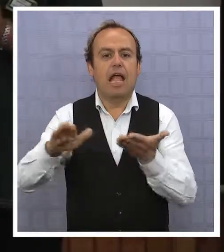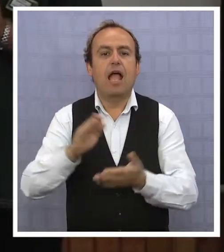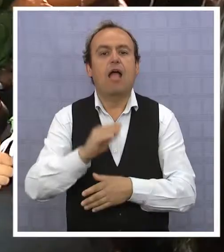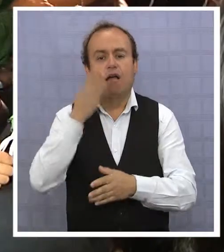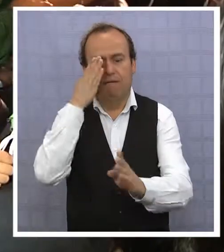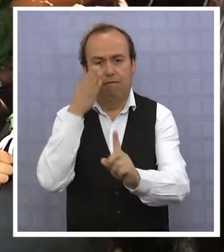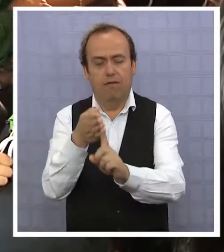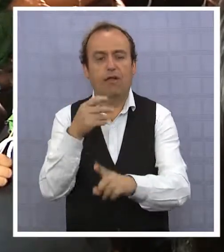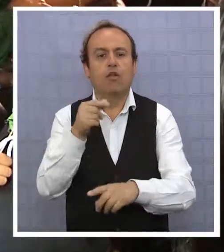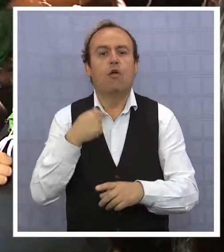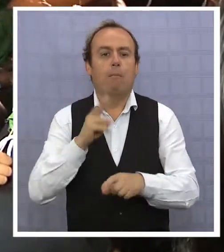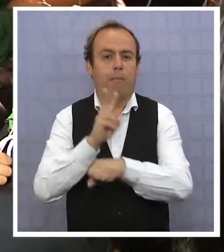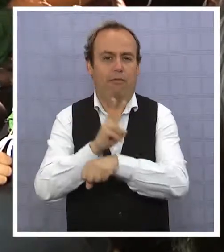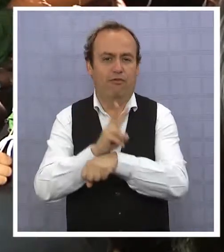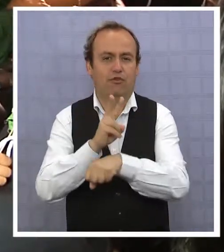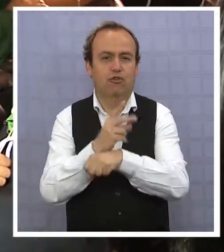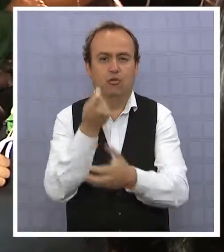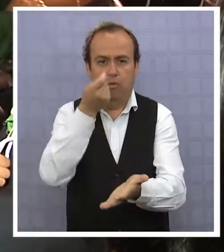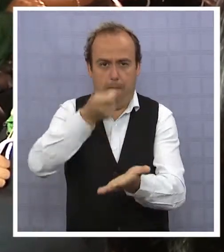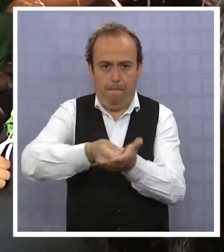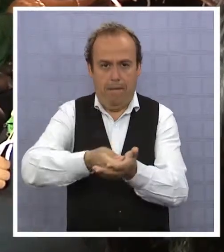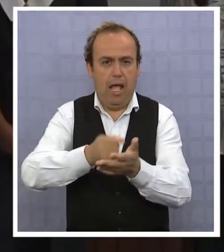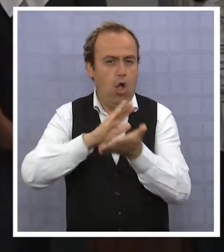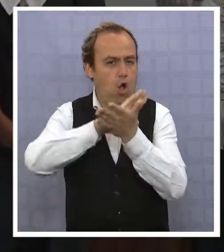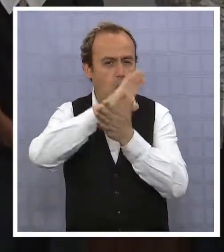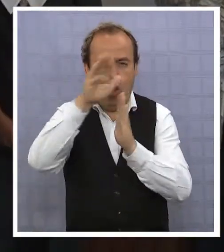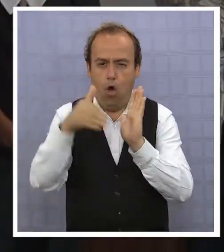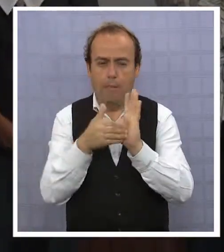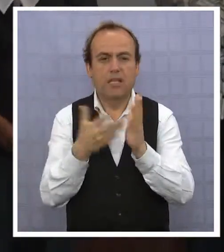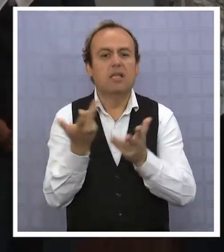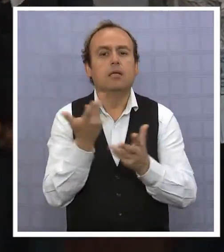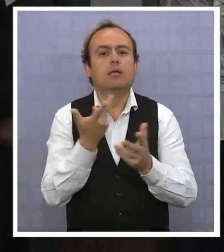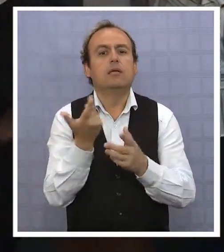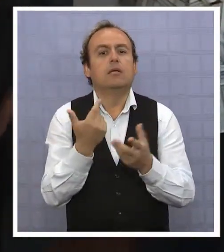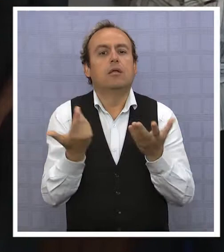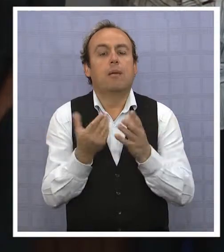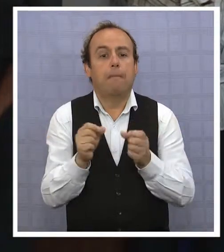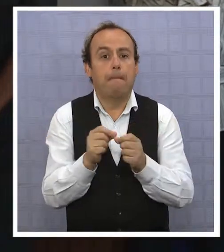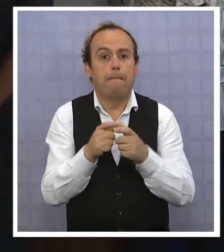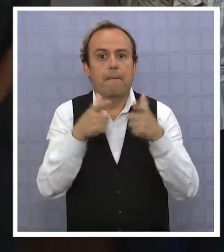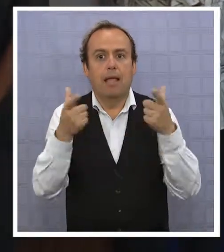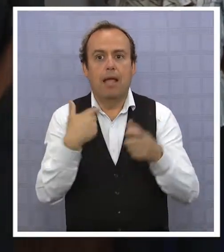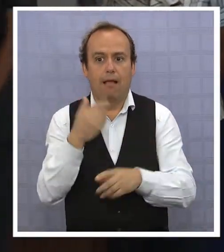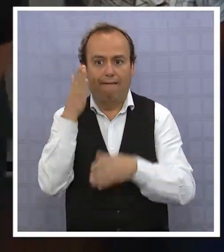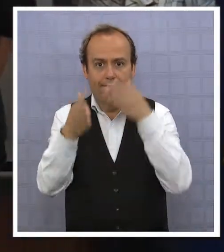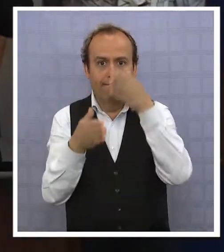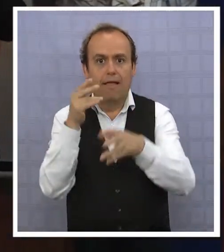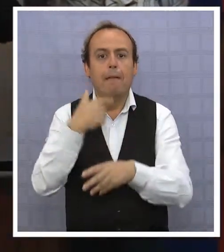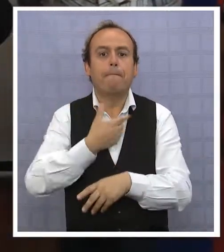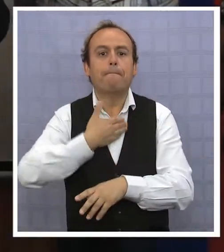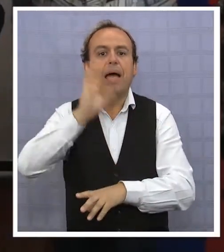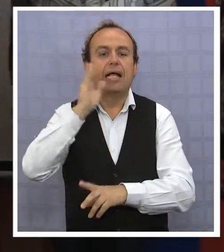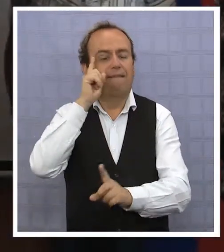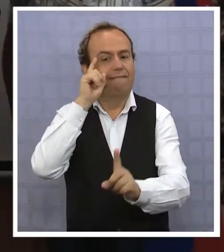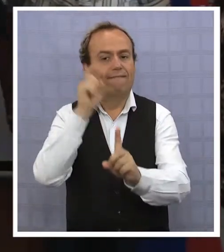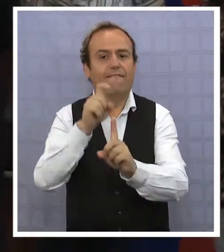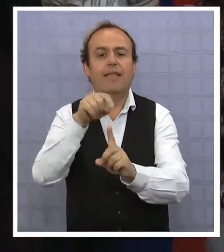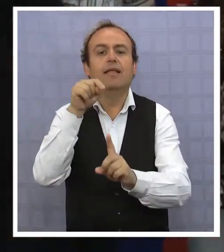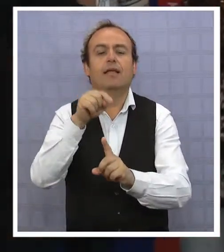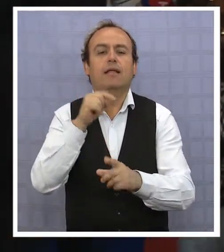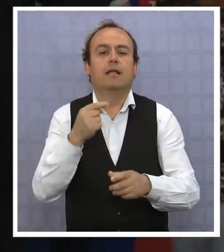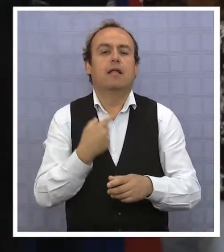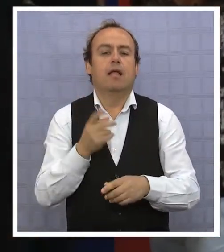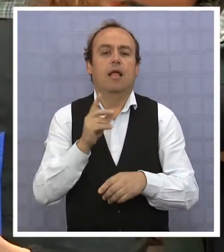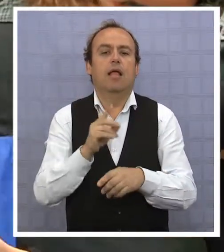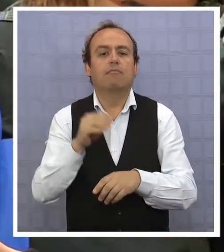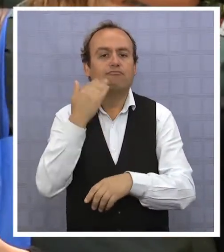Profesor. Con ella se costean los estudios completos con el fin de que exista un aumento de preferencias hacia estas carreras.